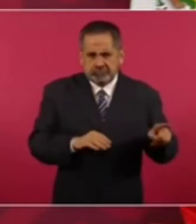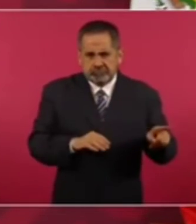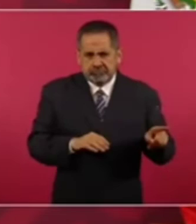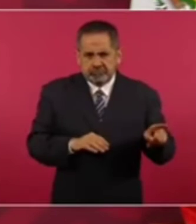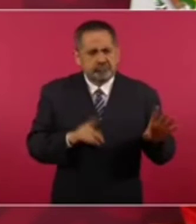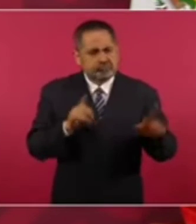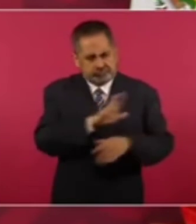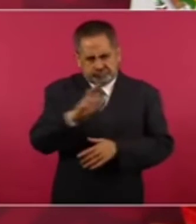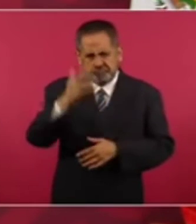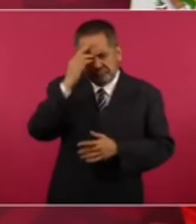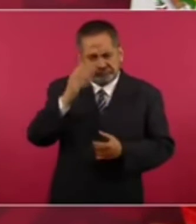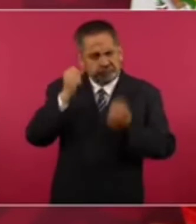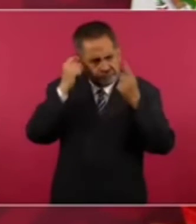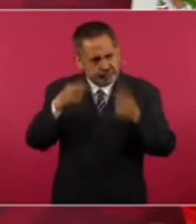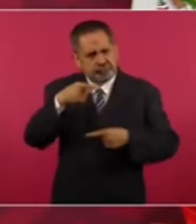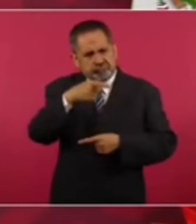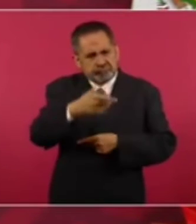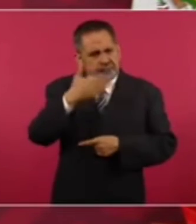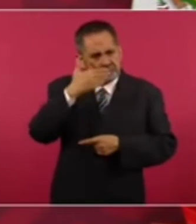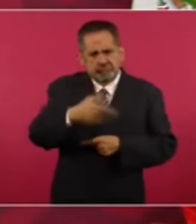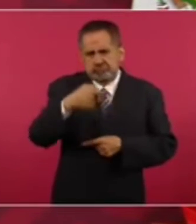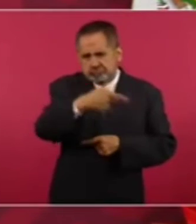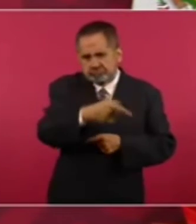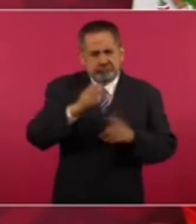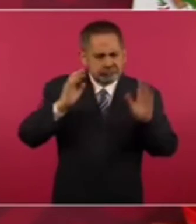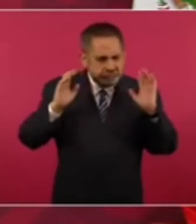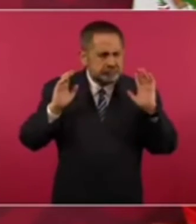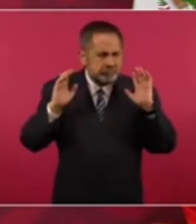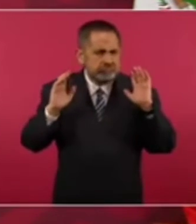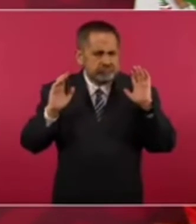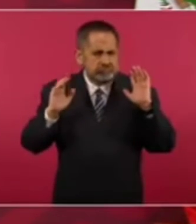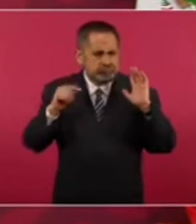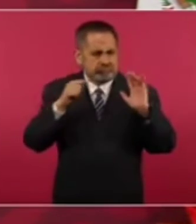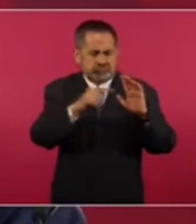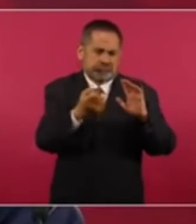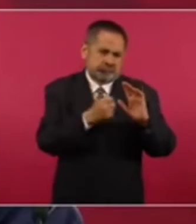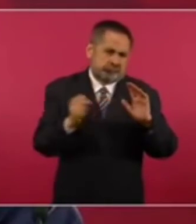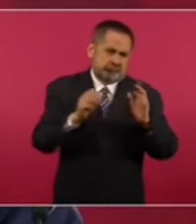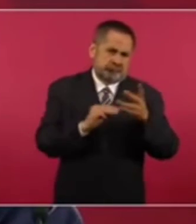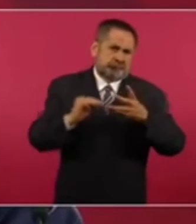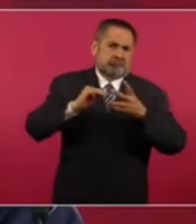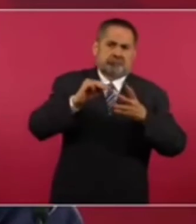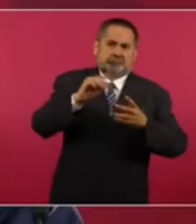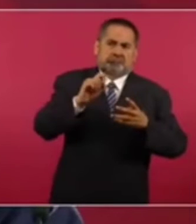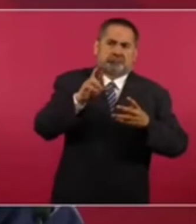pero reconozco que es maestro